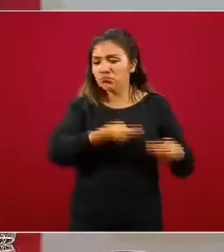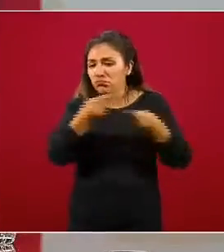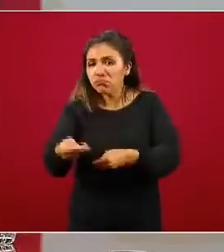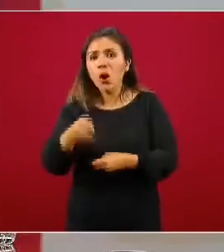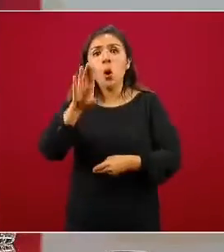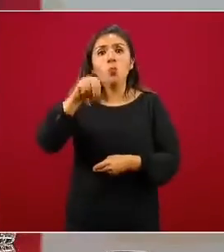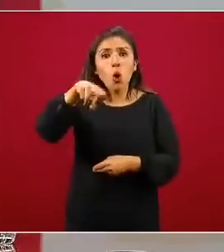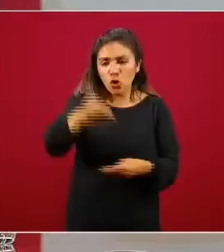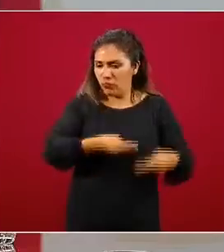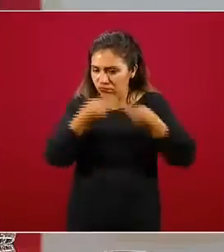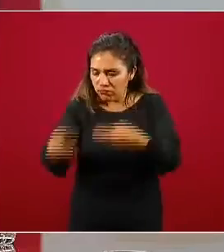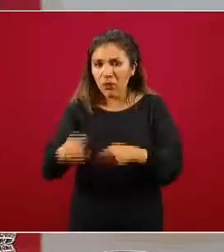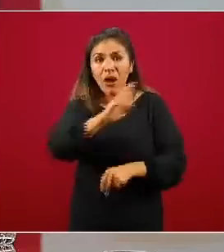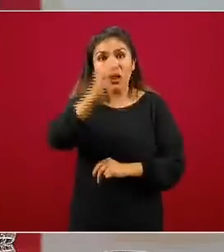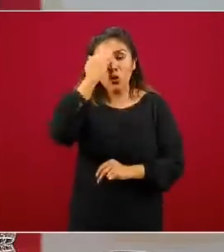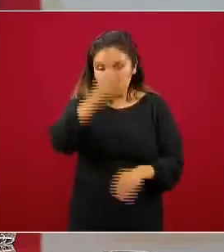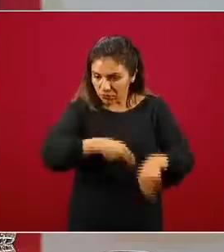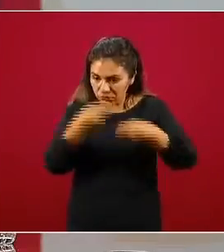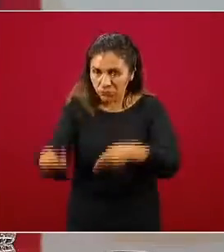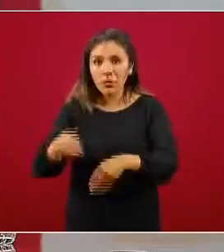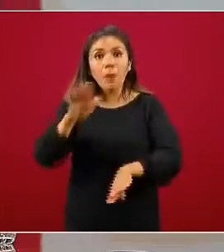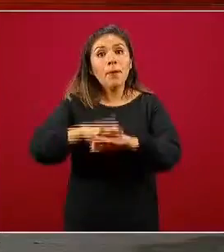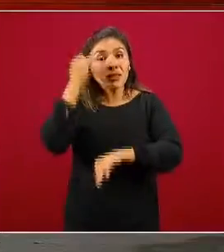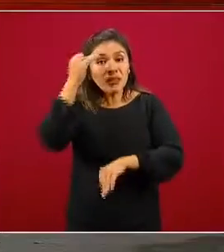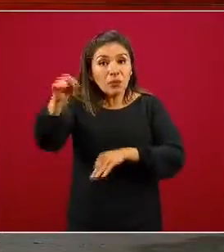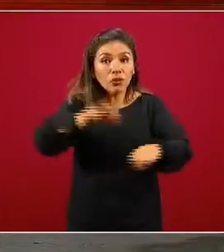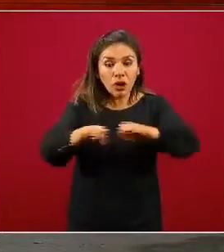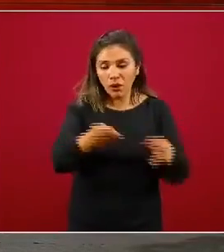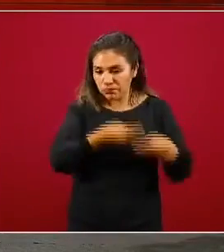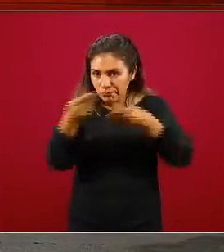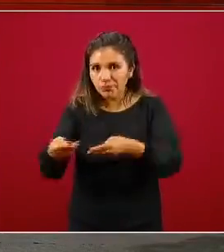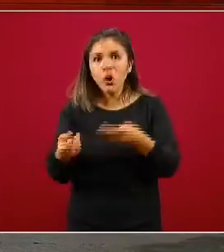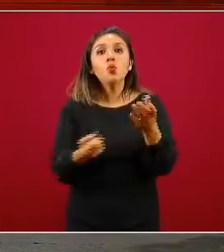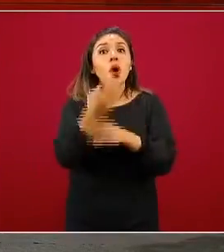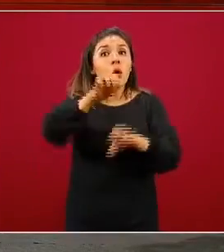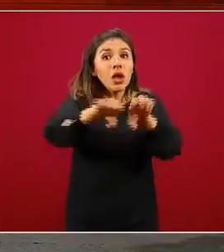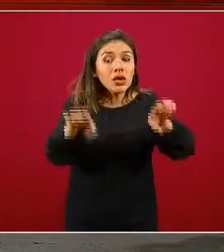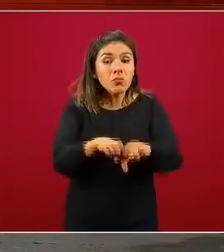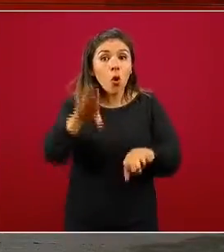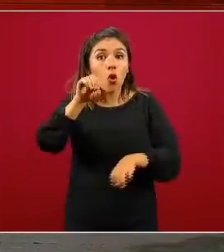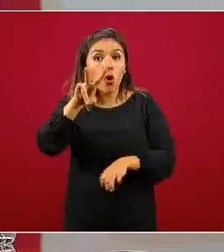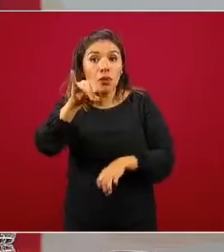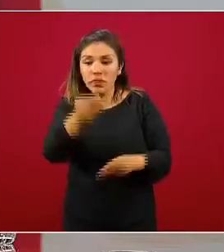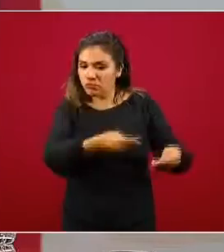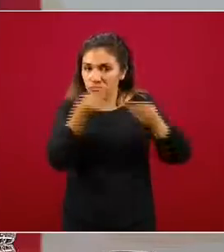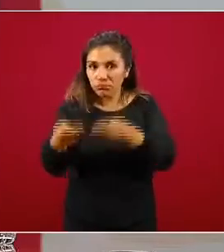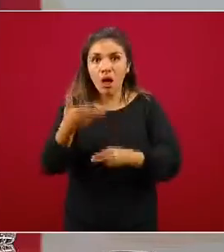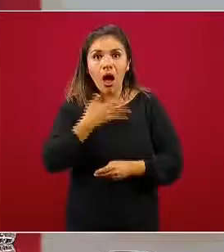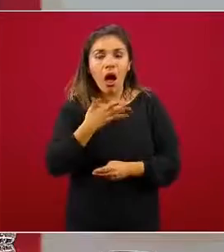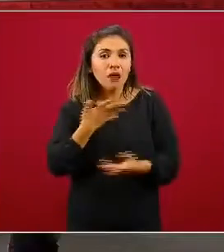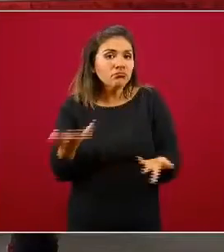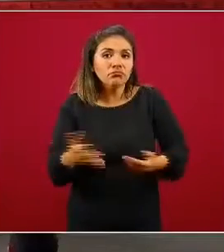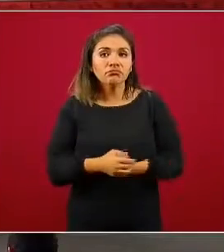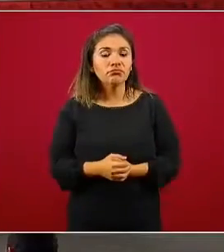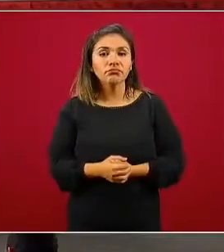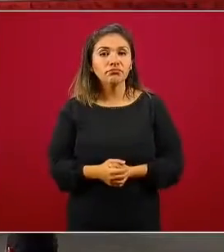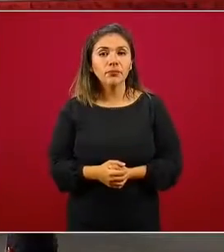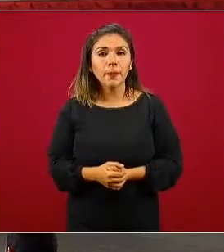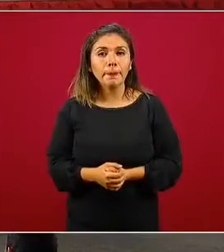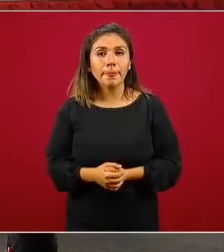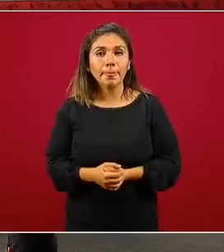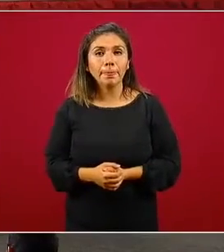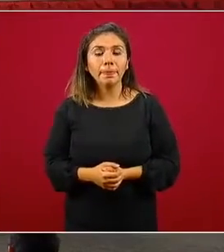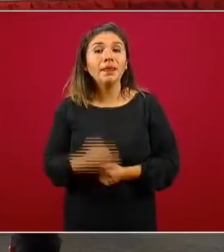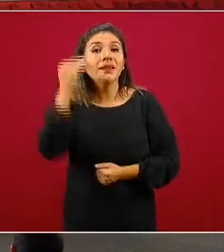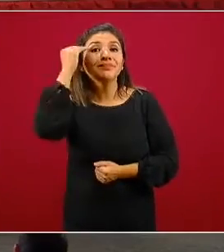bonos, reconocimiento, jornadas, incorporación de equipos COVID. Muchas gracias. Se